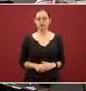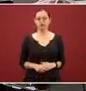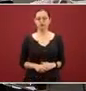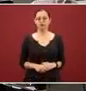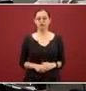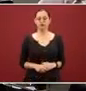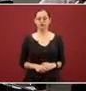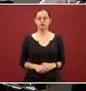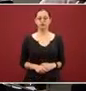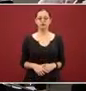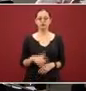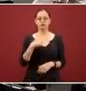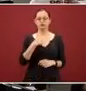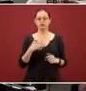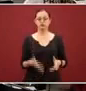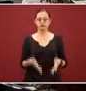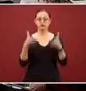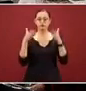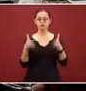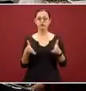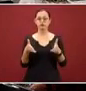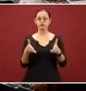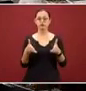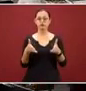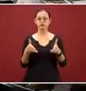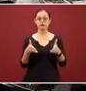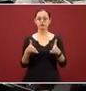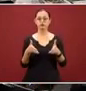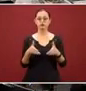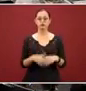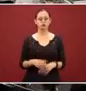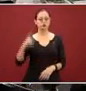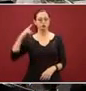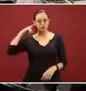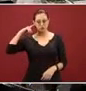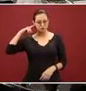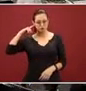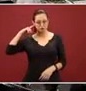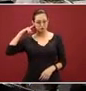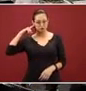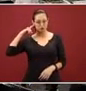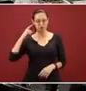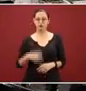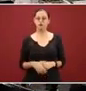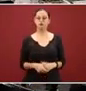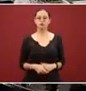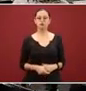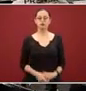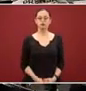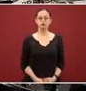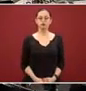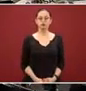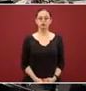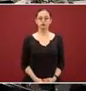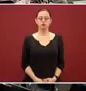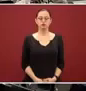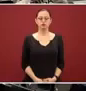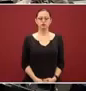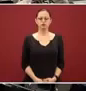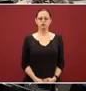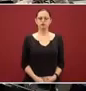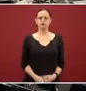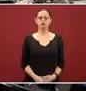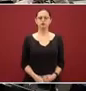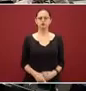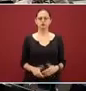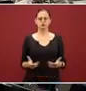voy a enfocar a la atención hospitalaria en la zona metropolitana. Sobre